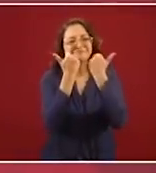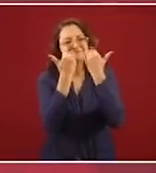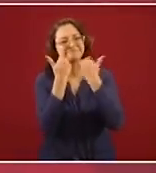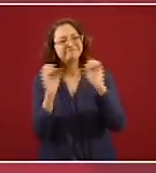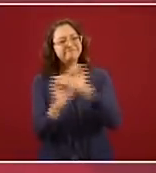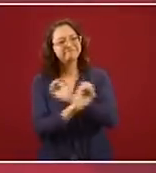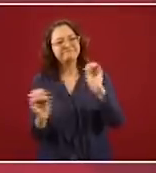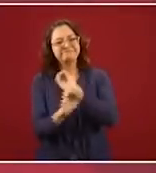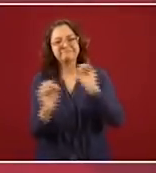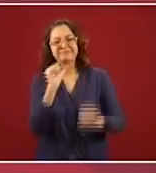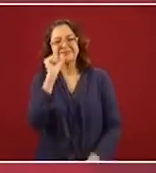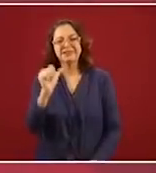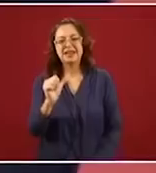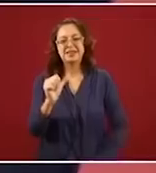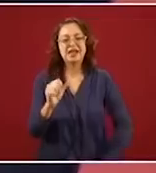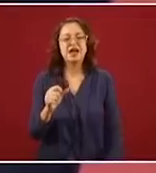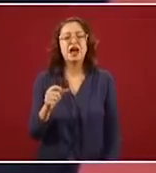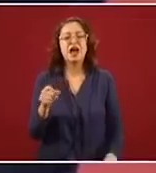Es ya